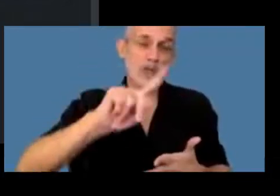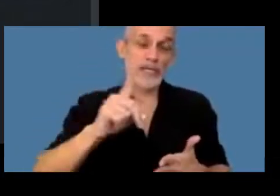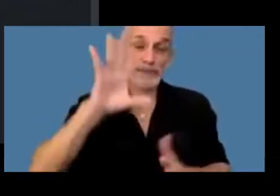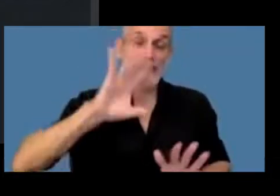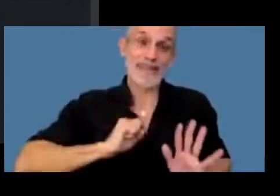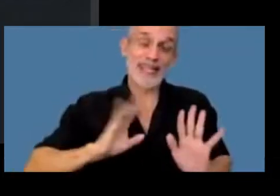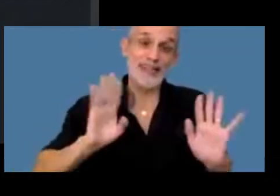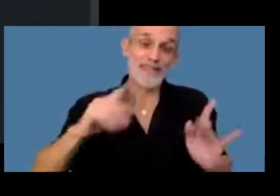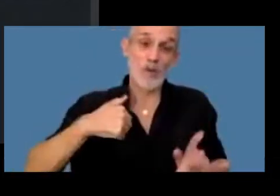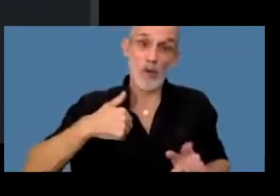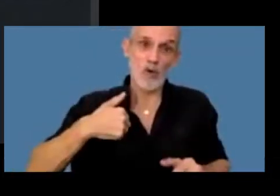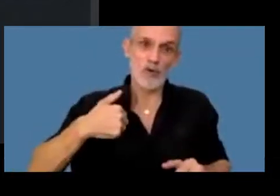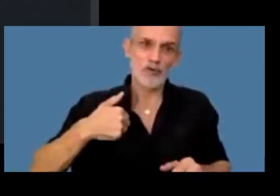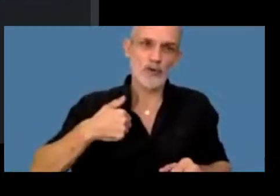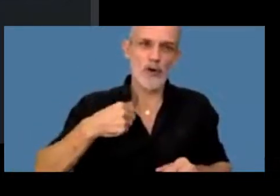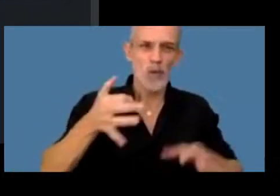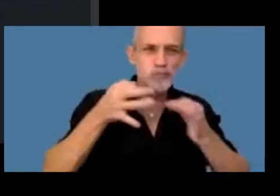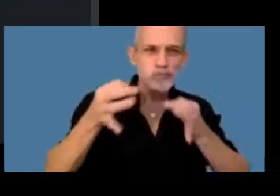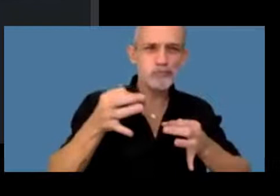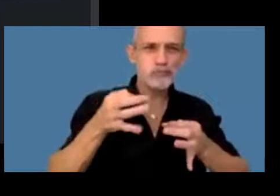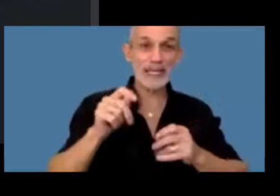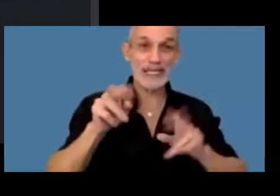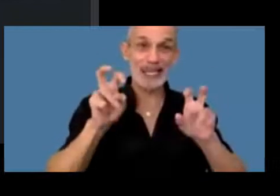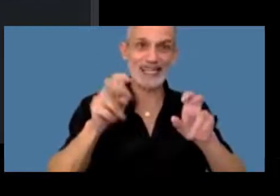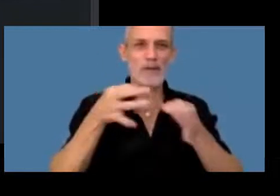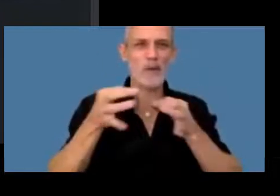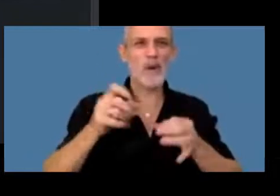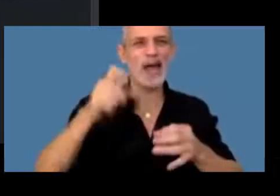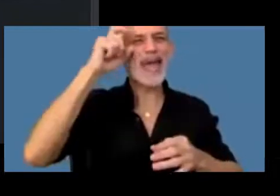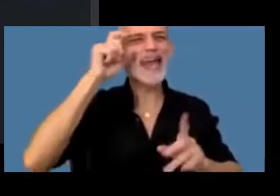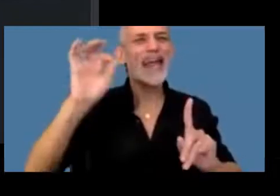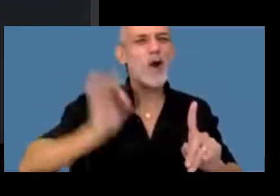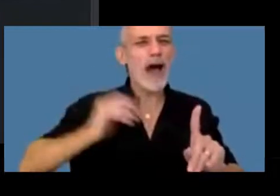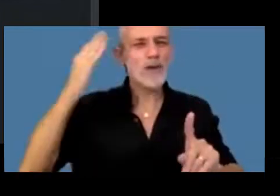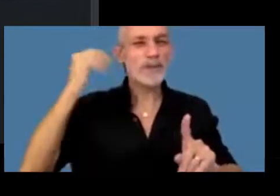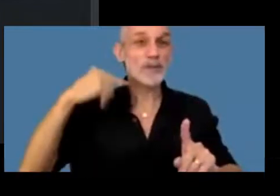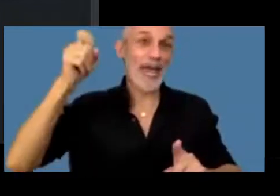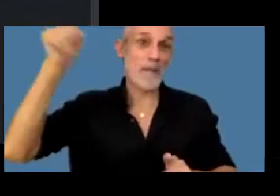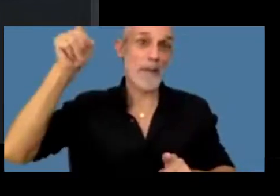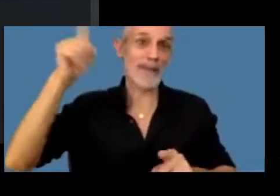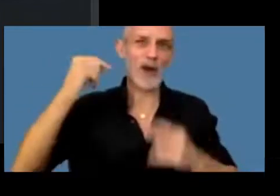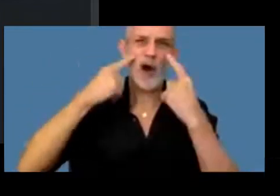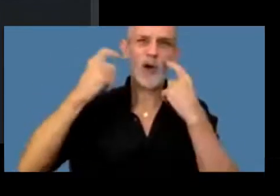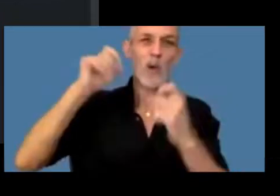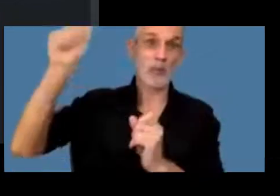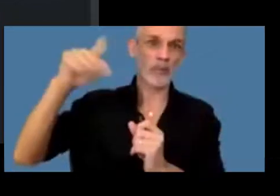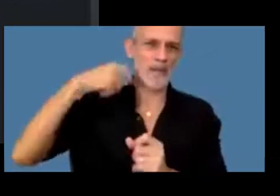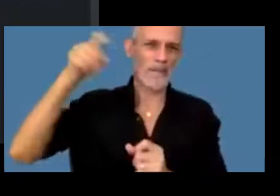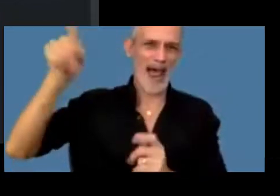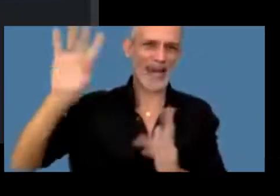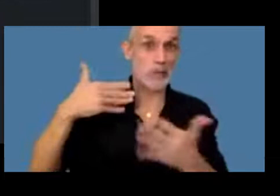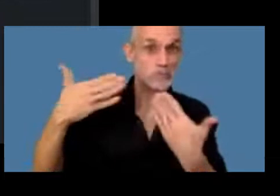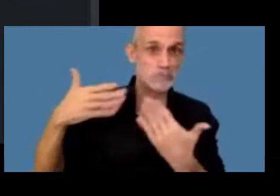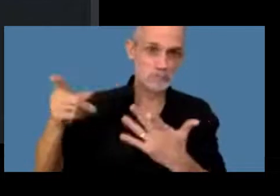yo este tema lo charlé en enero del año pasado en España con auditores fiscales de España, y también lo charlé